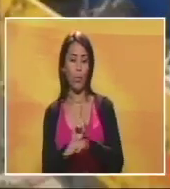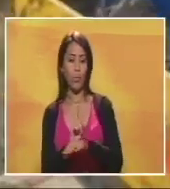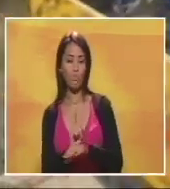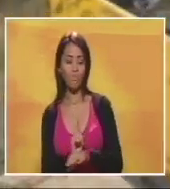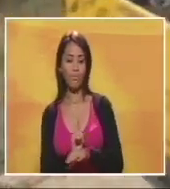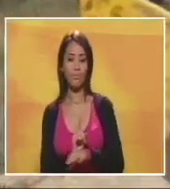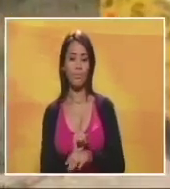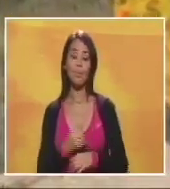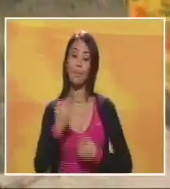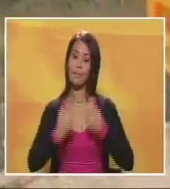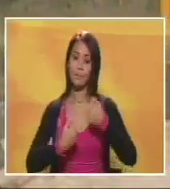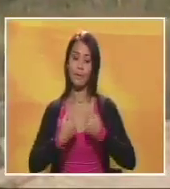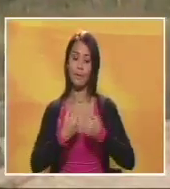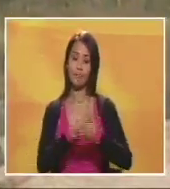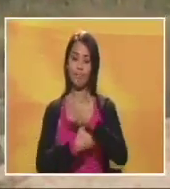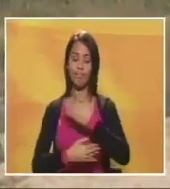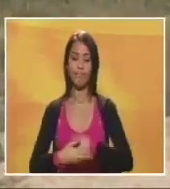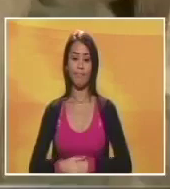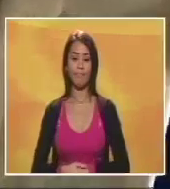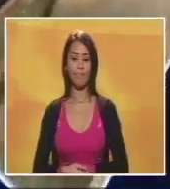el conductor resultó ileso.